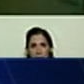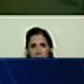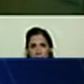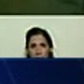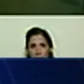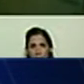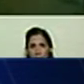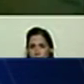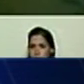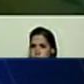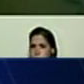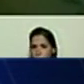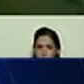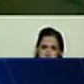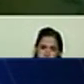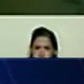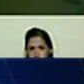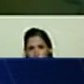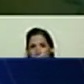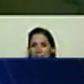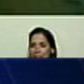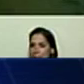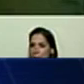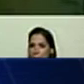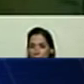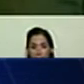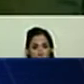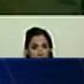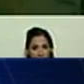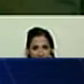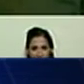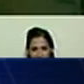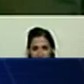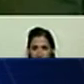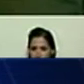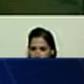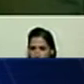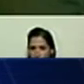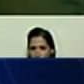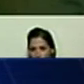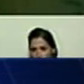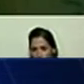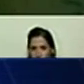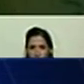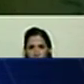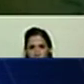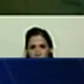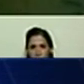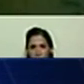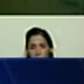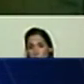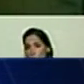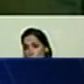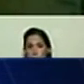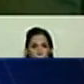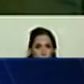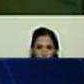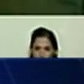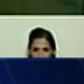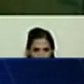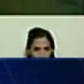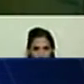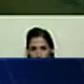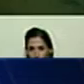sus planes expansionistas y de dominación. Desconocen la tristemente célebre